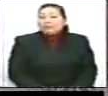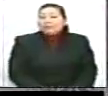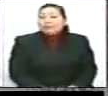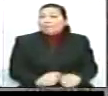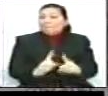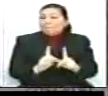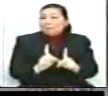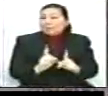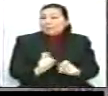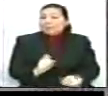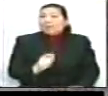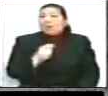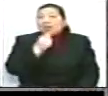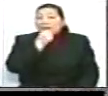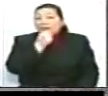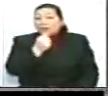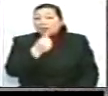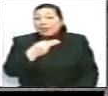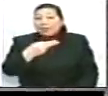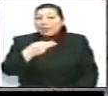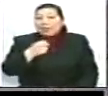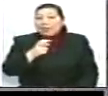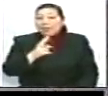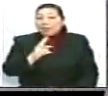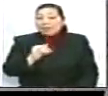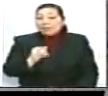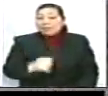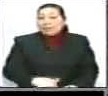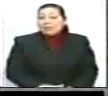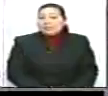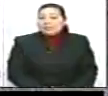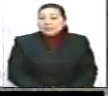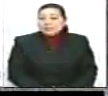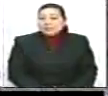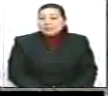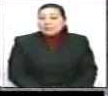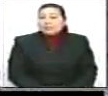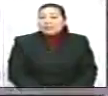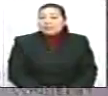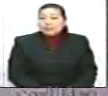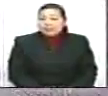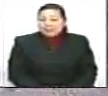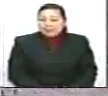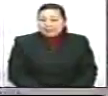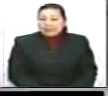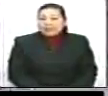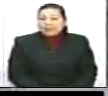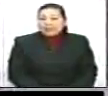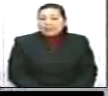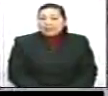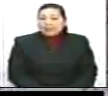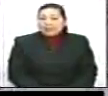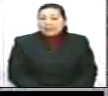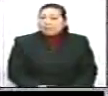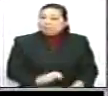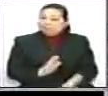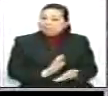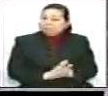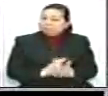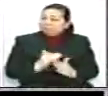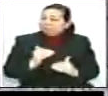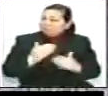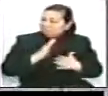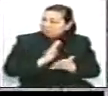vicepresidente Salvador Heresi. A ver. Bueno, están los ánimos un poco caldeados. Yo